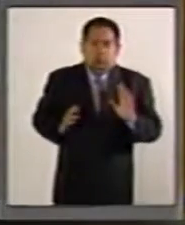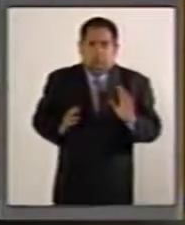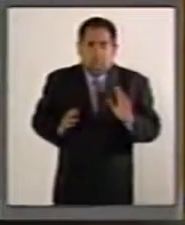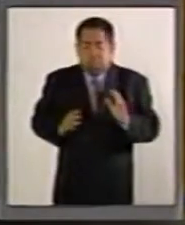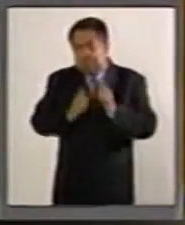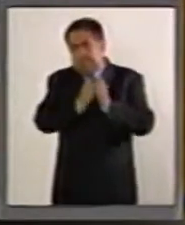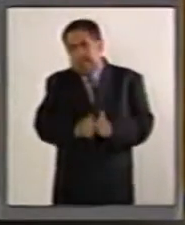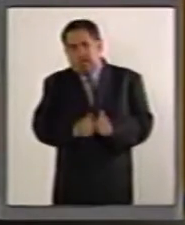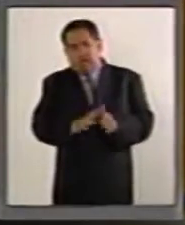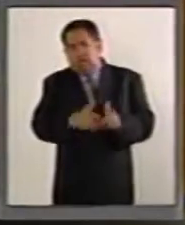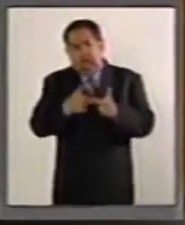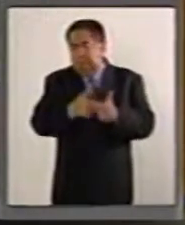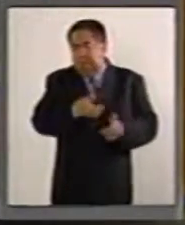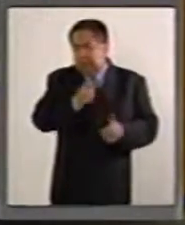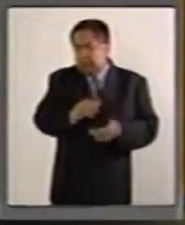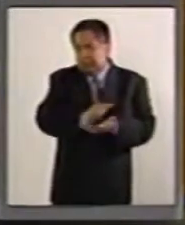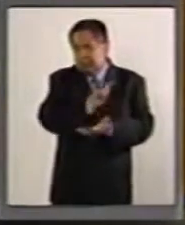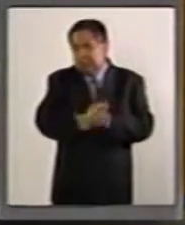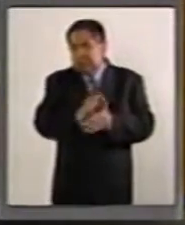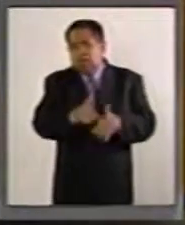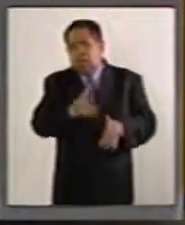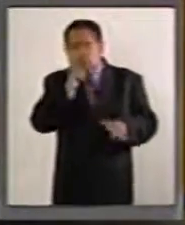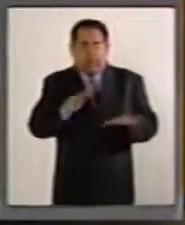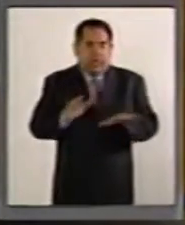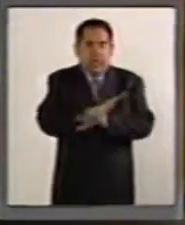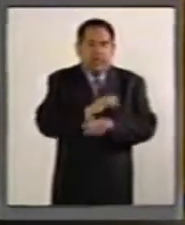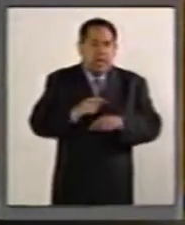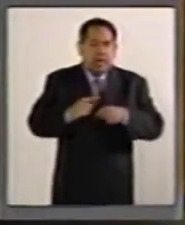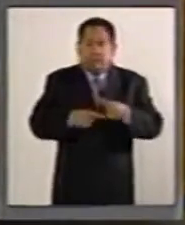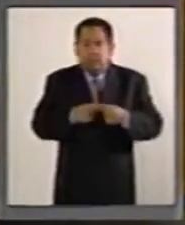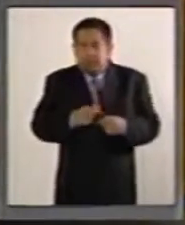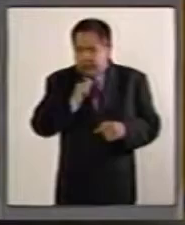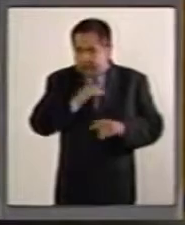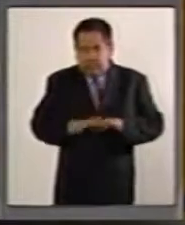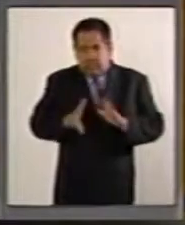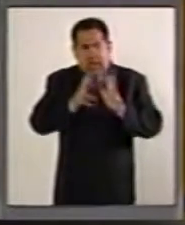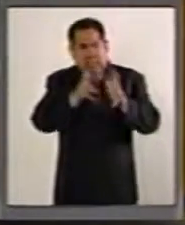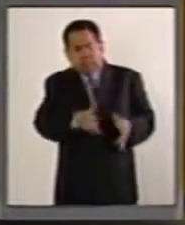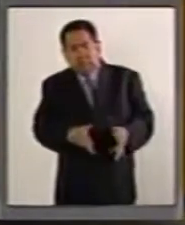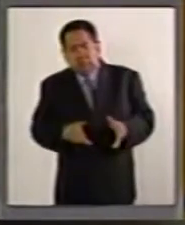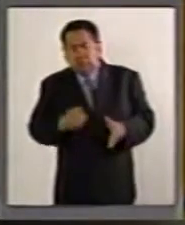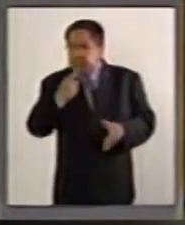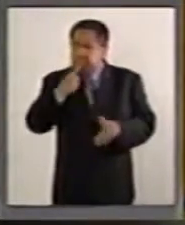se quedó sin materia, no se puede entrar al estudio de fondo y por tanto se